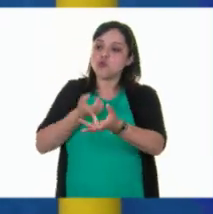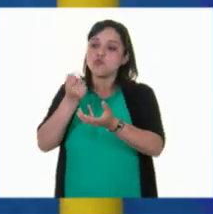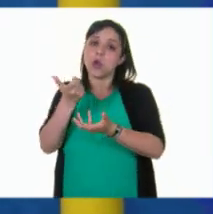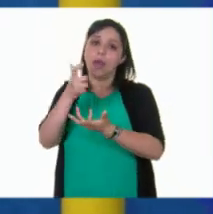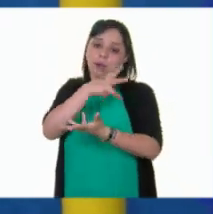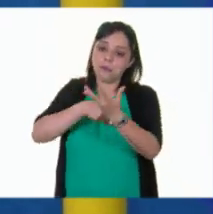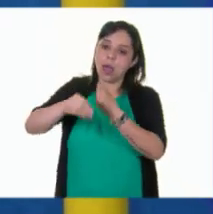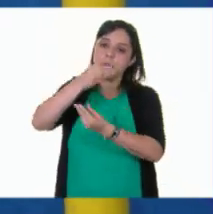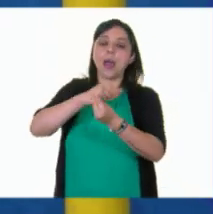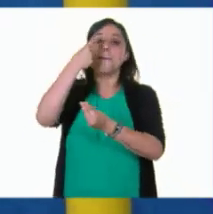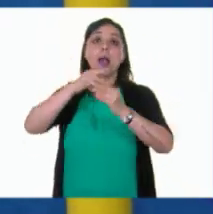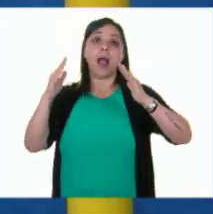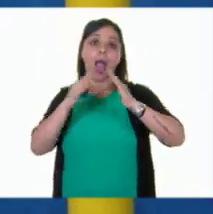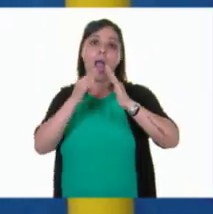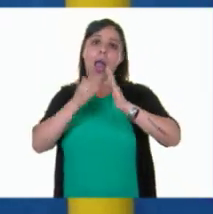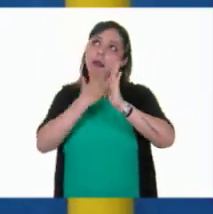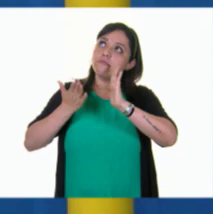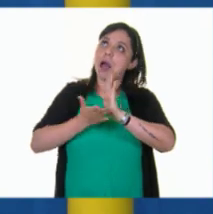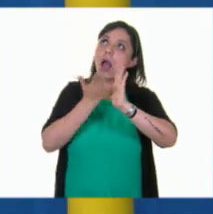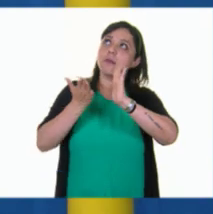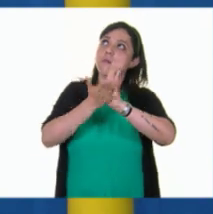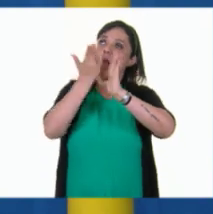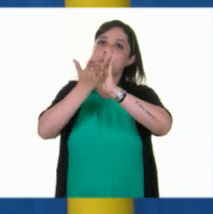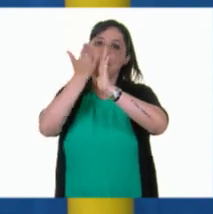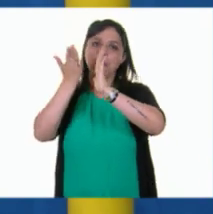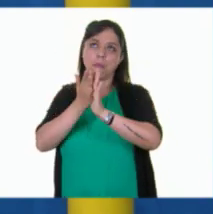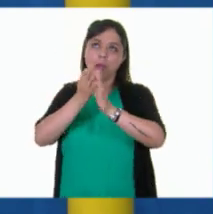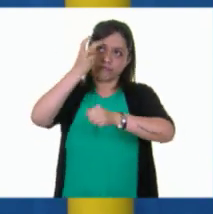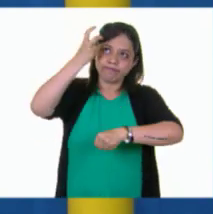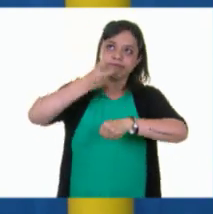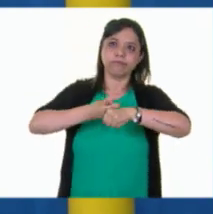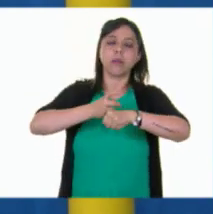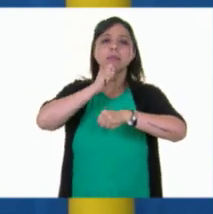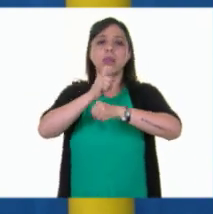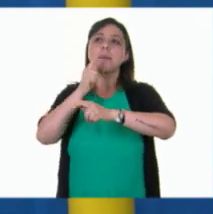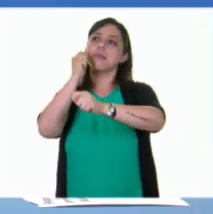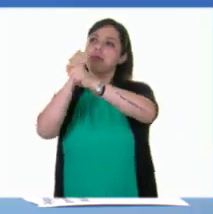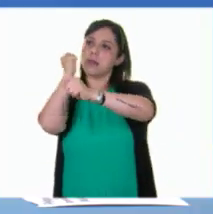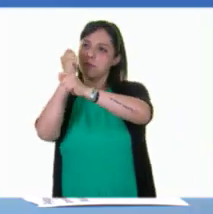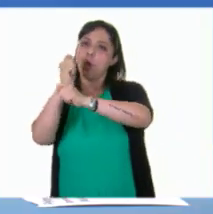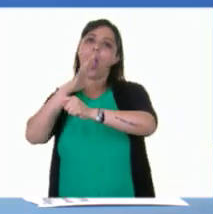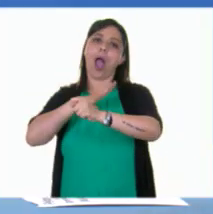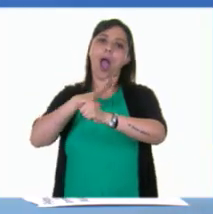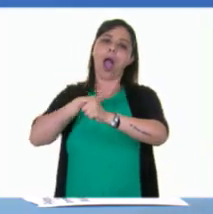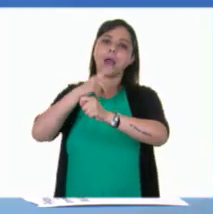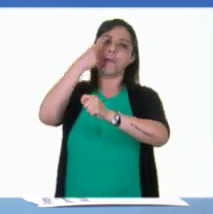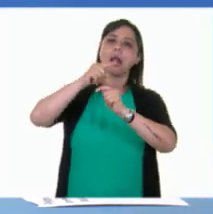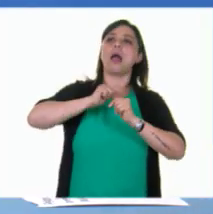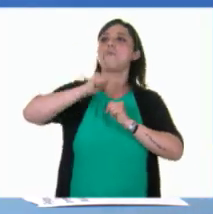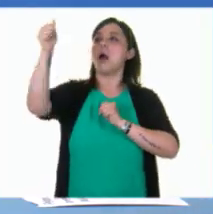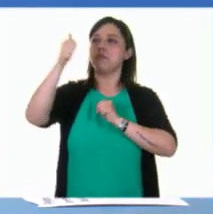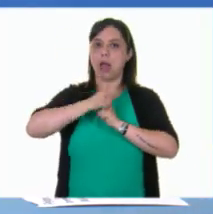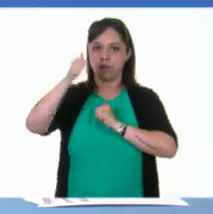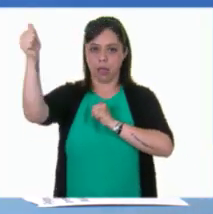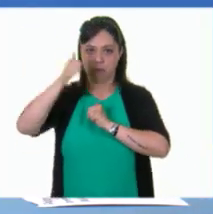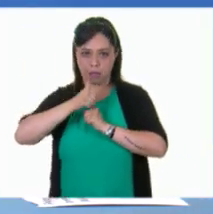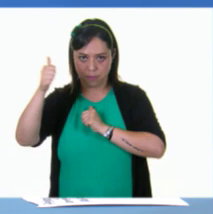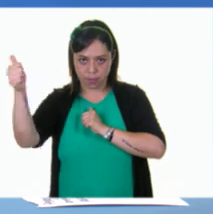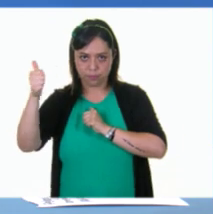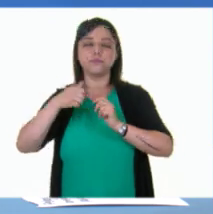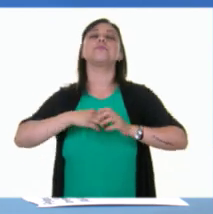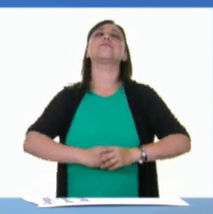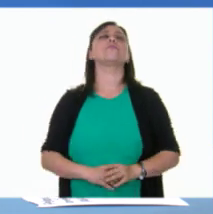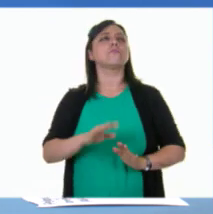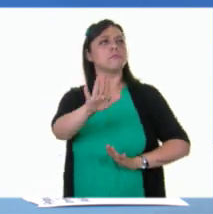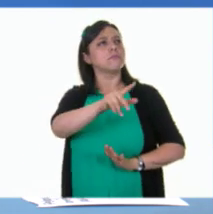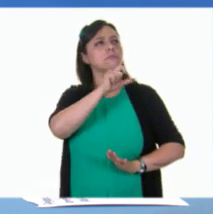materiales sólidos y contar con medios de transporte y comunicación eficientes. Maestra, también nos dijo que es importante que